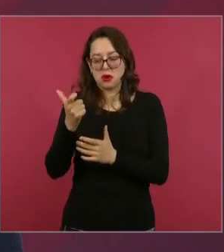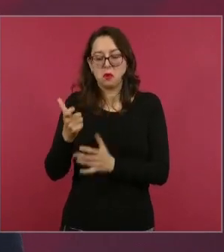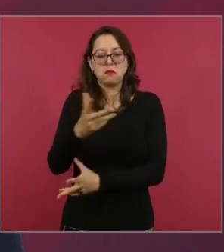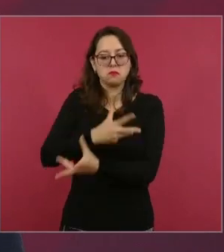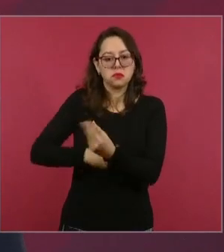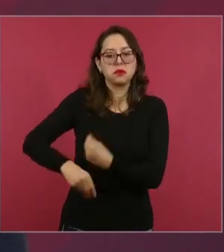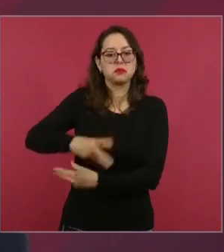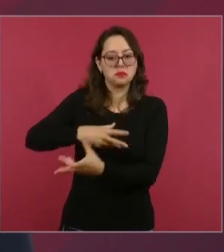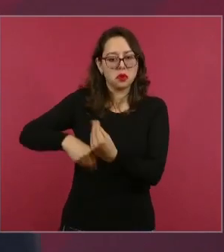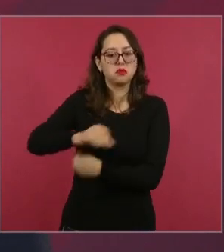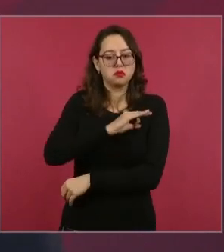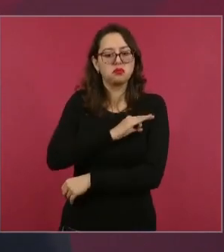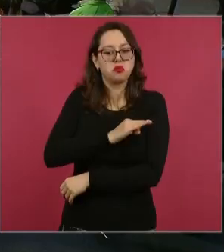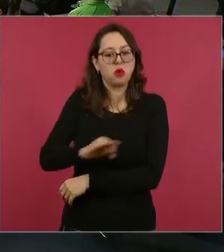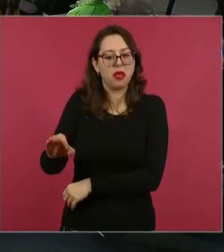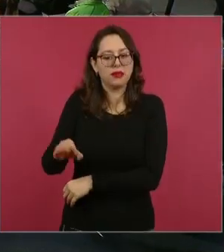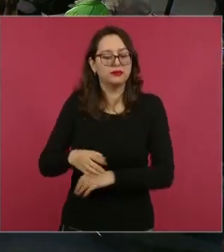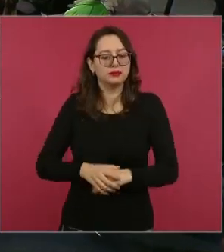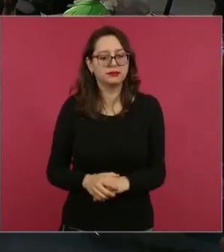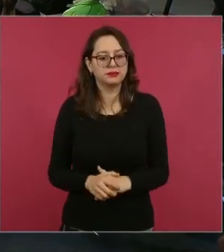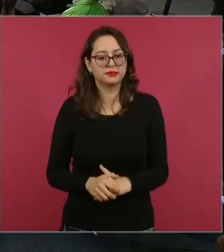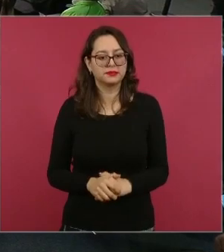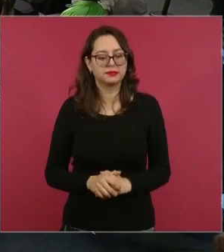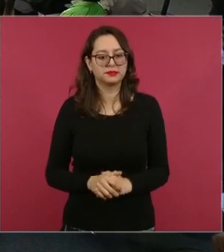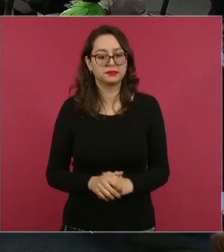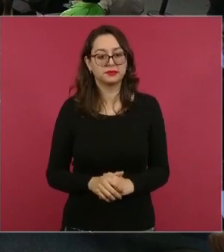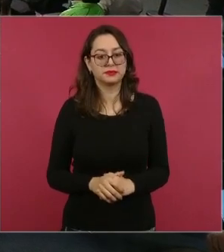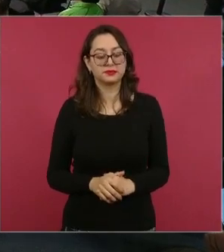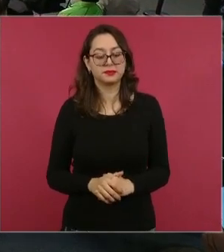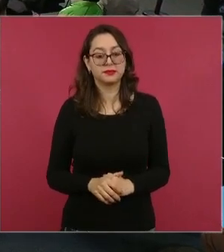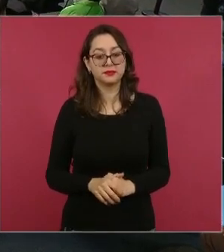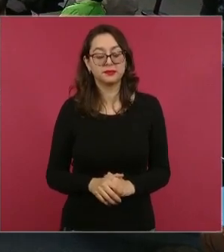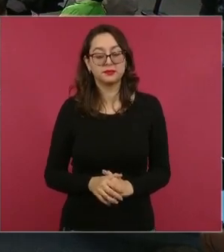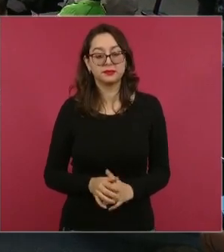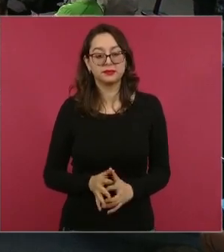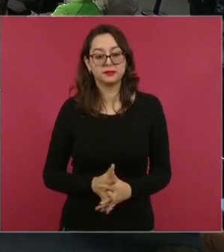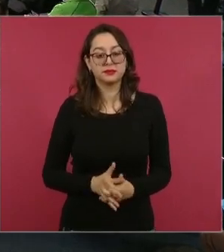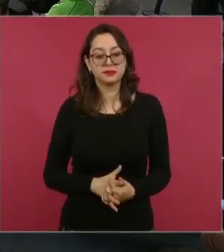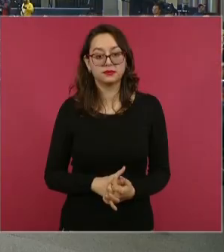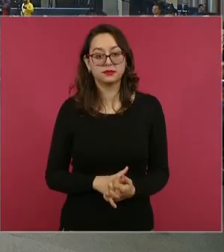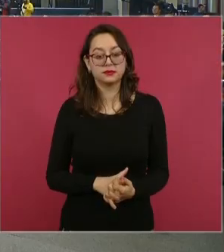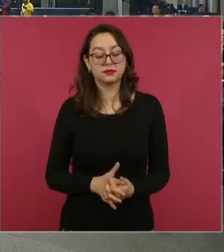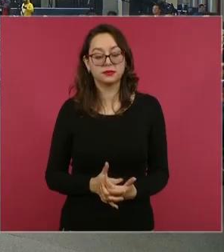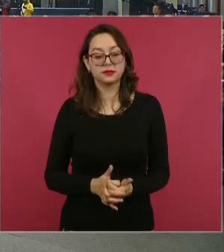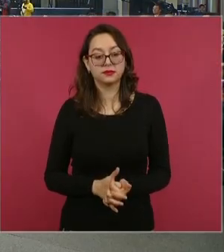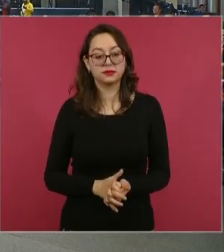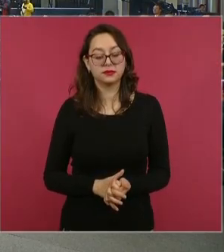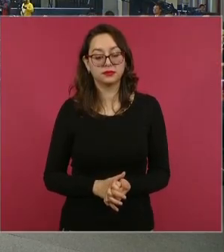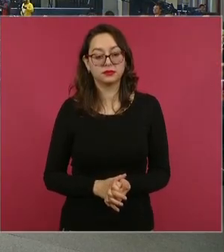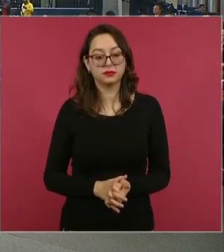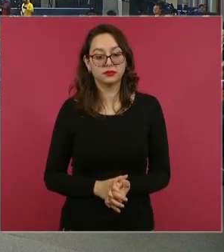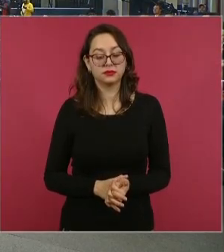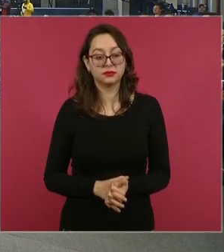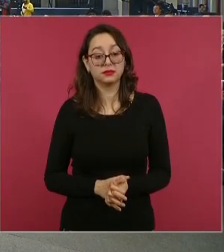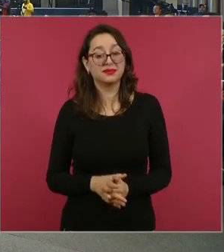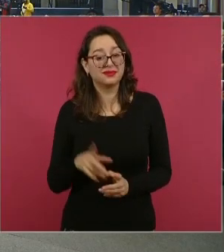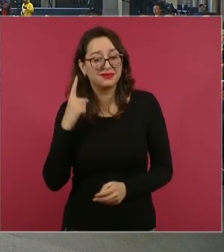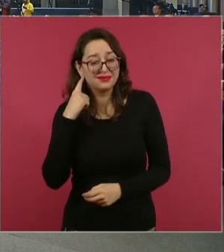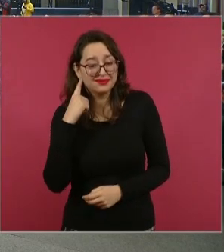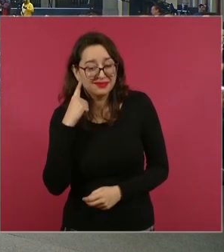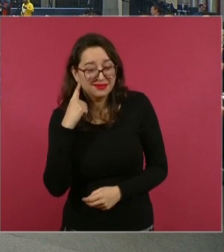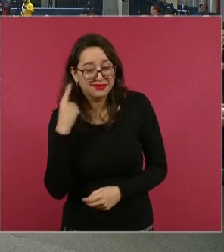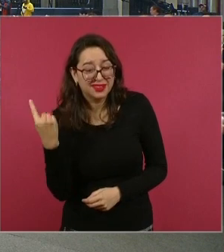este seguro paramétrico no sería Elo da 40,000 millones no S 100000 como es costo